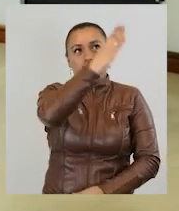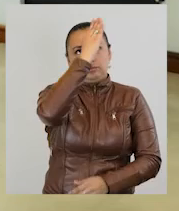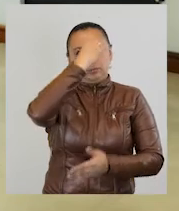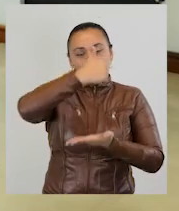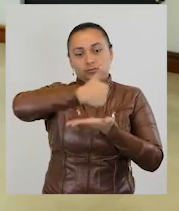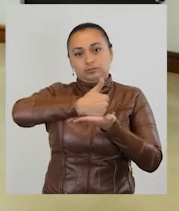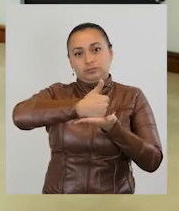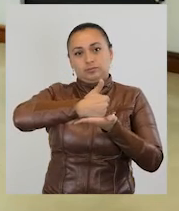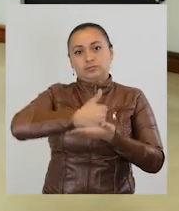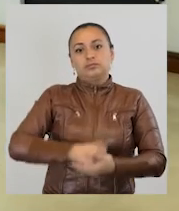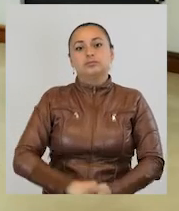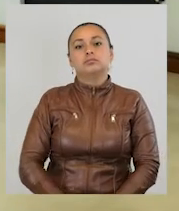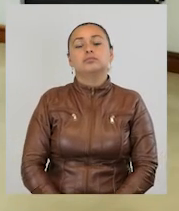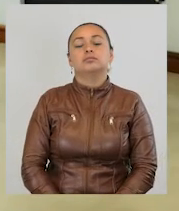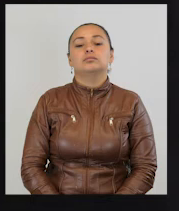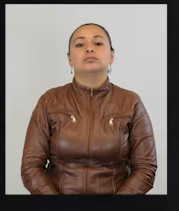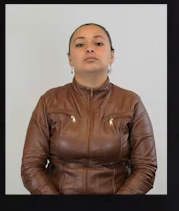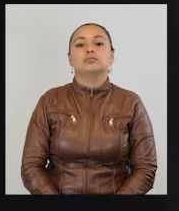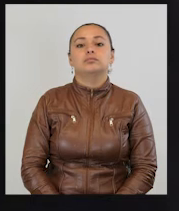Señor.